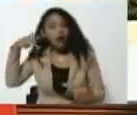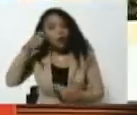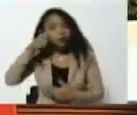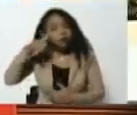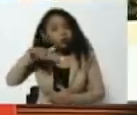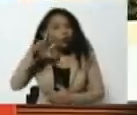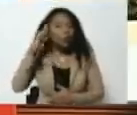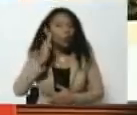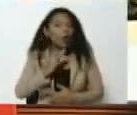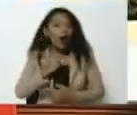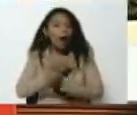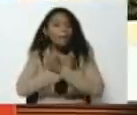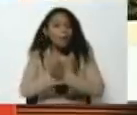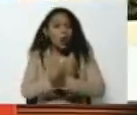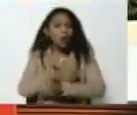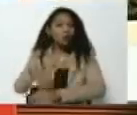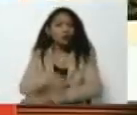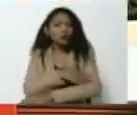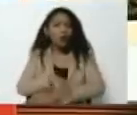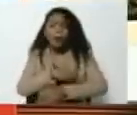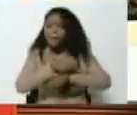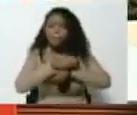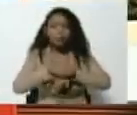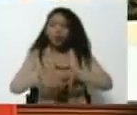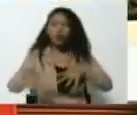con su amor salió a las calles por miles.